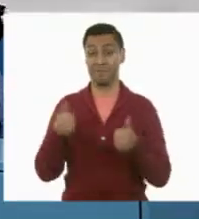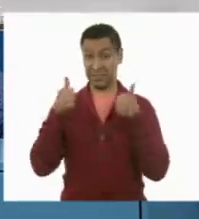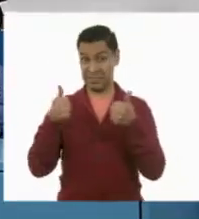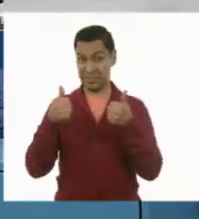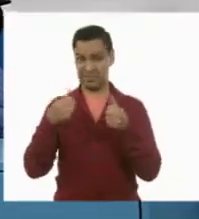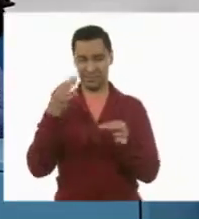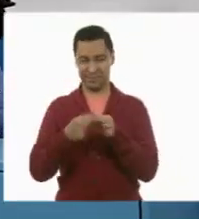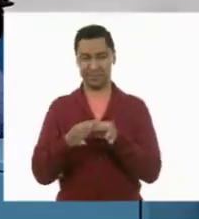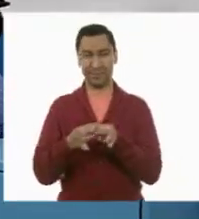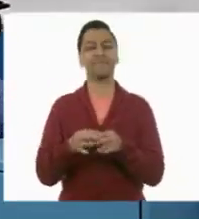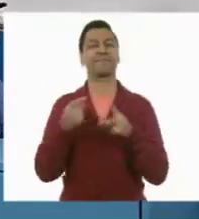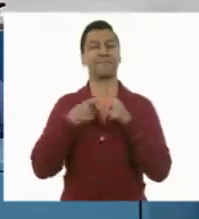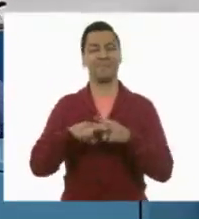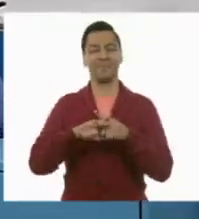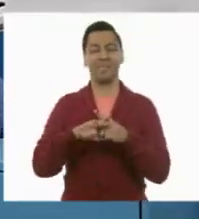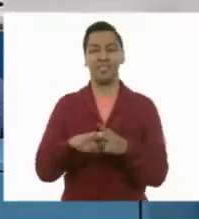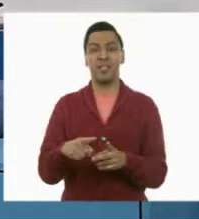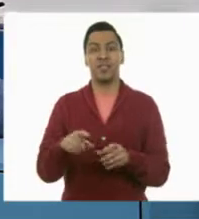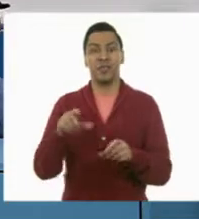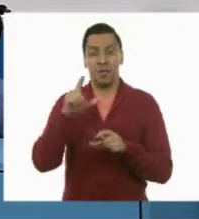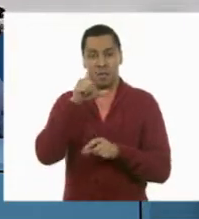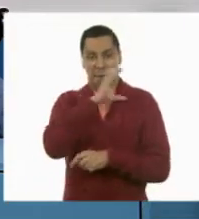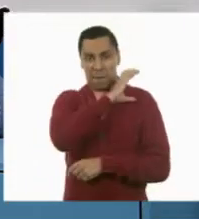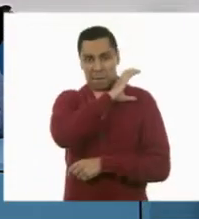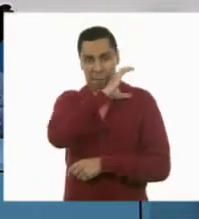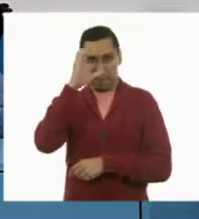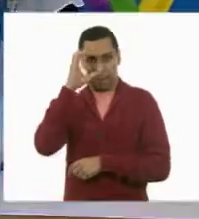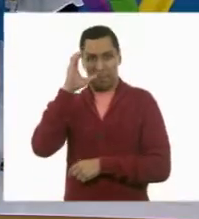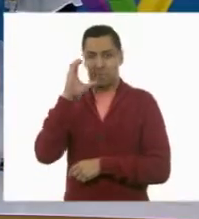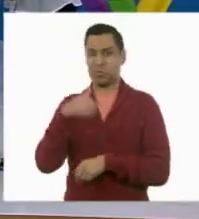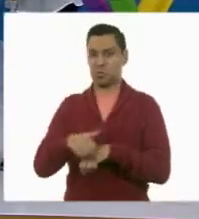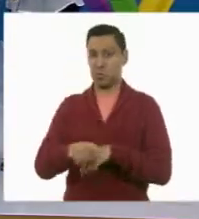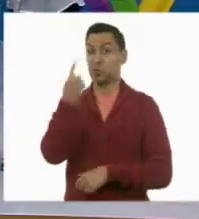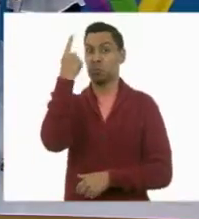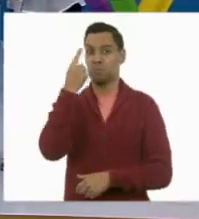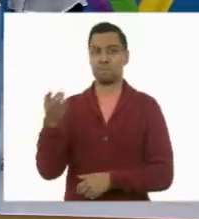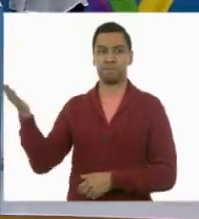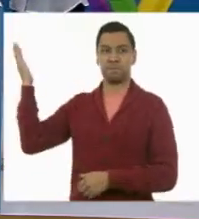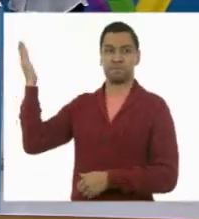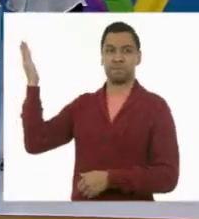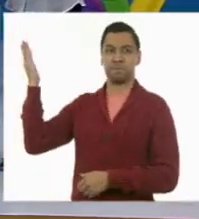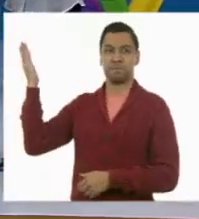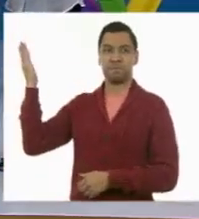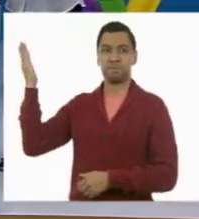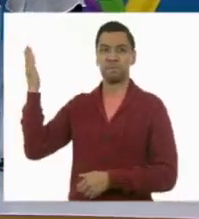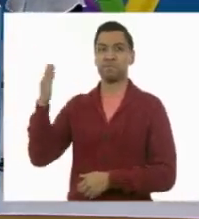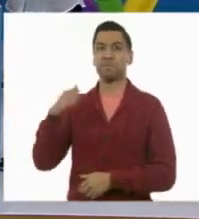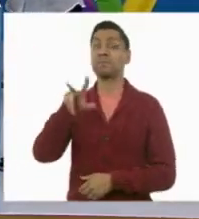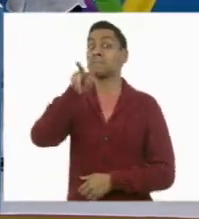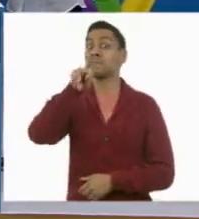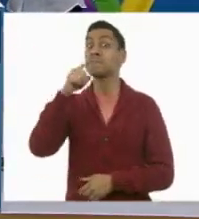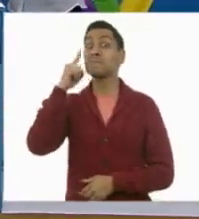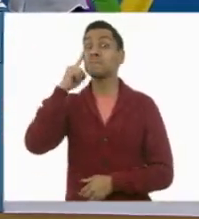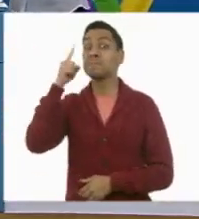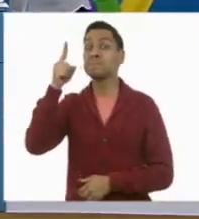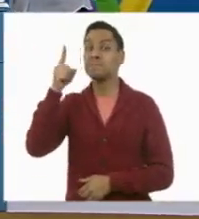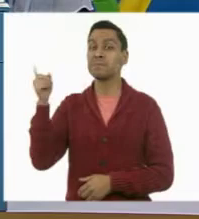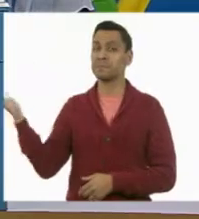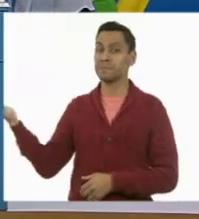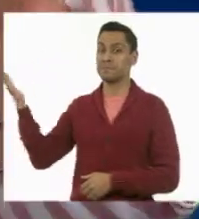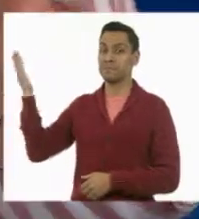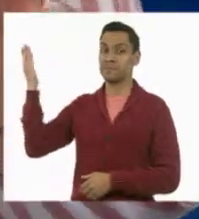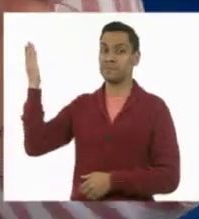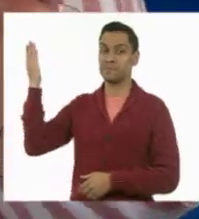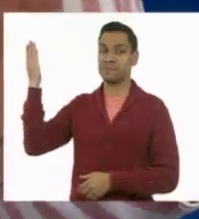Sí. Ok, pues vamos con la primera imagen, que es esta y les va a aparecer en su pantalla.